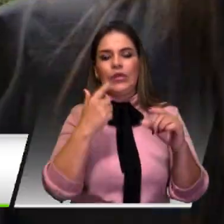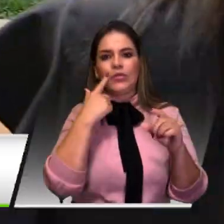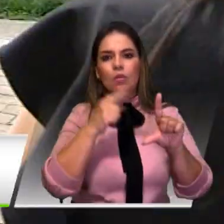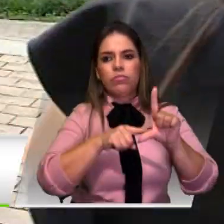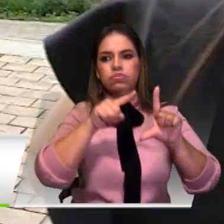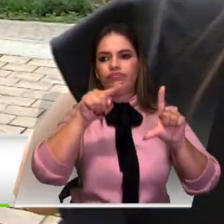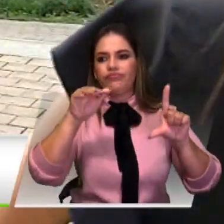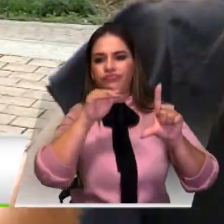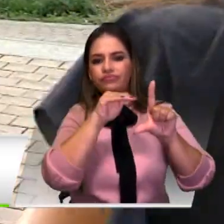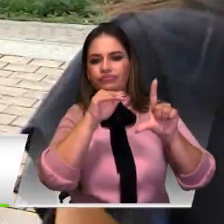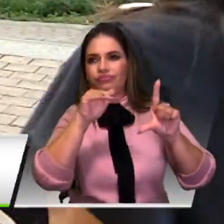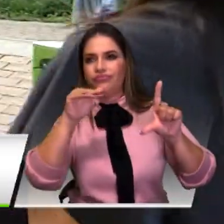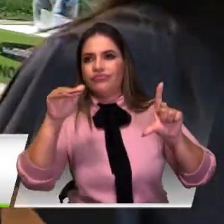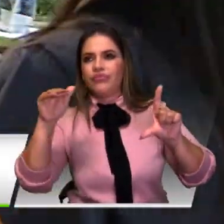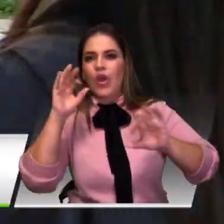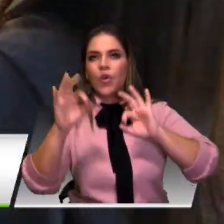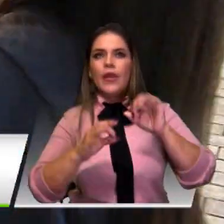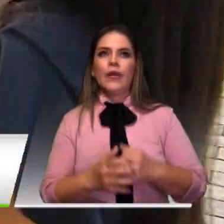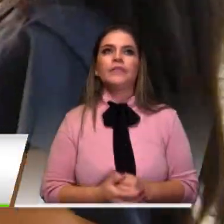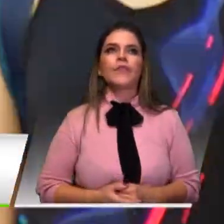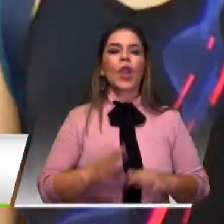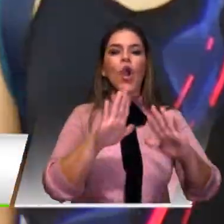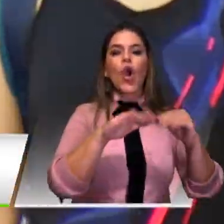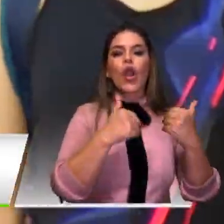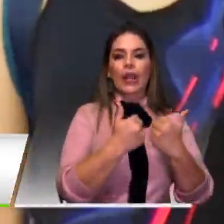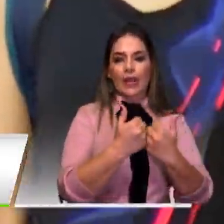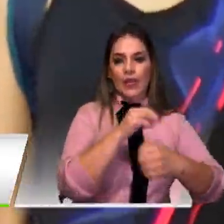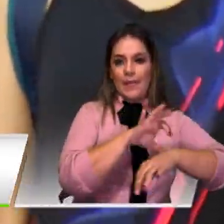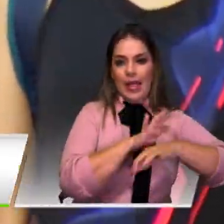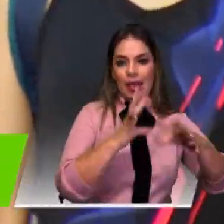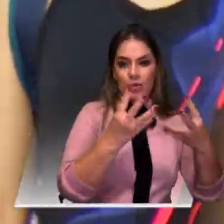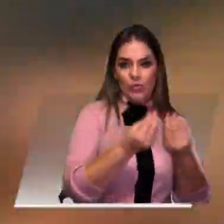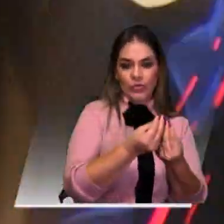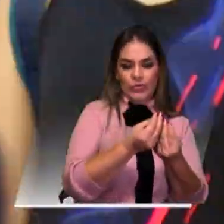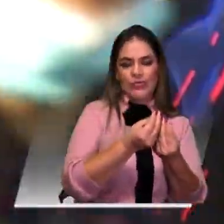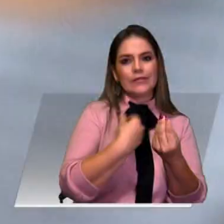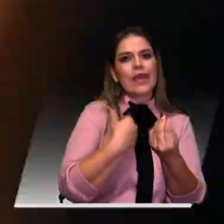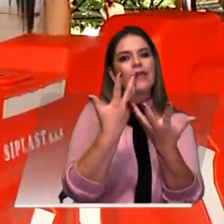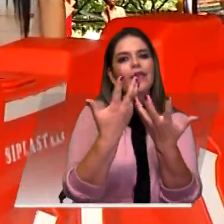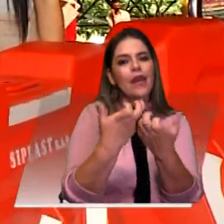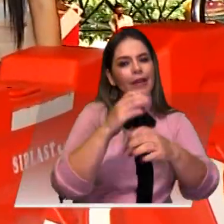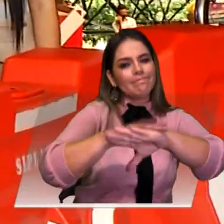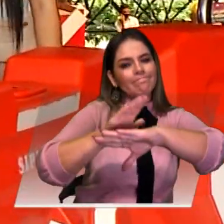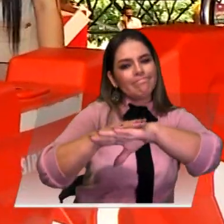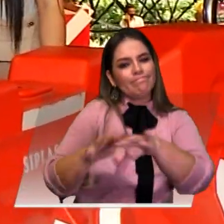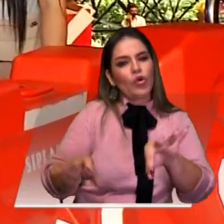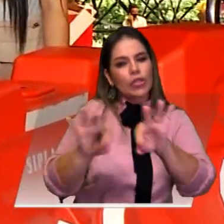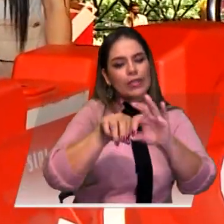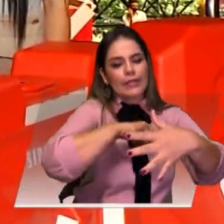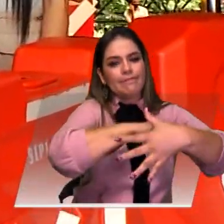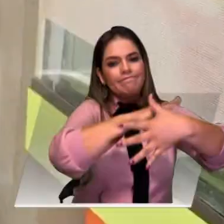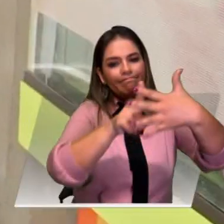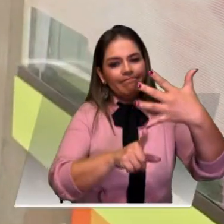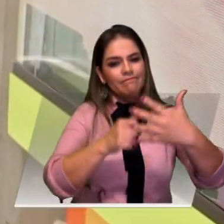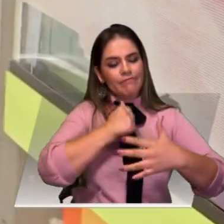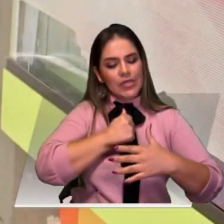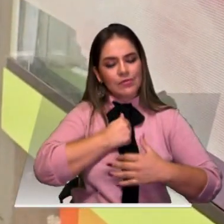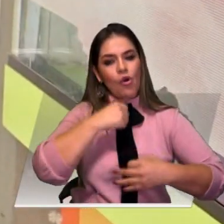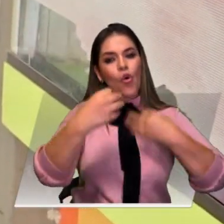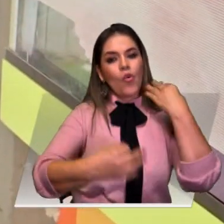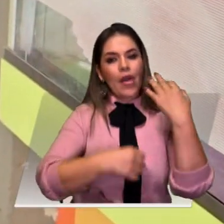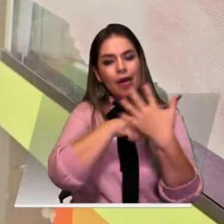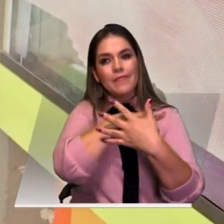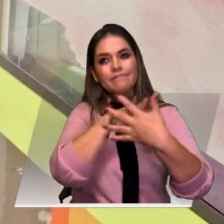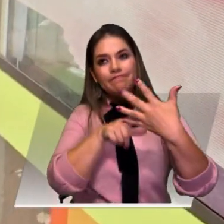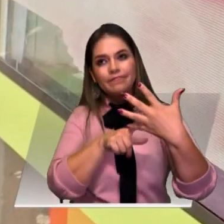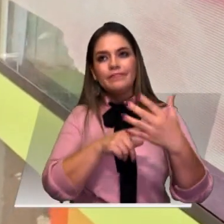cuidados. La campaña liderada por el Colegio Médico de Antioquia busca mantener 5 acciones vitales de autocuidado para evitar la